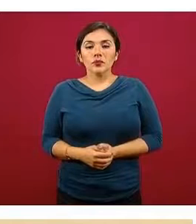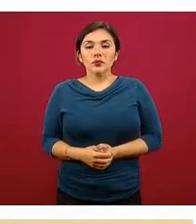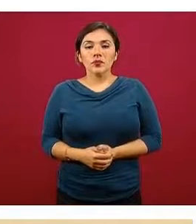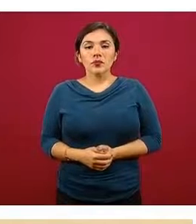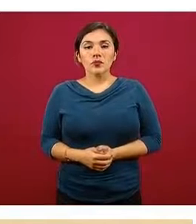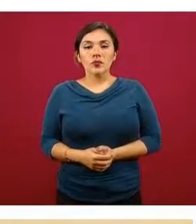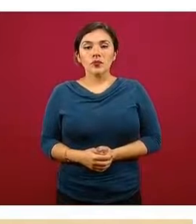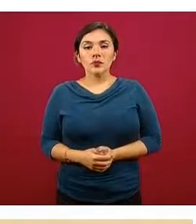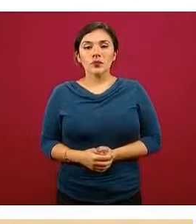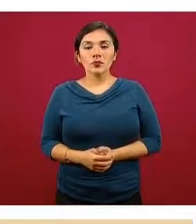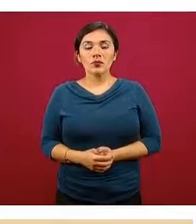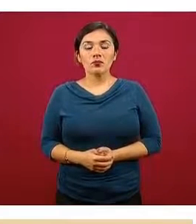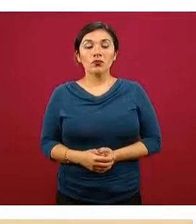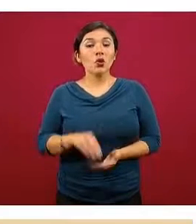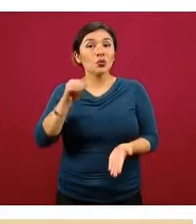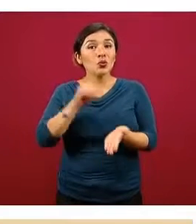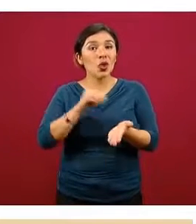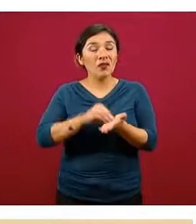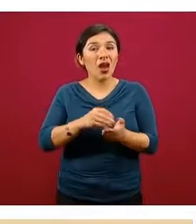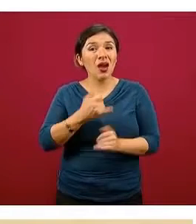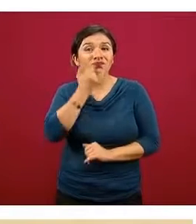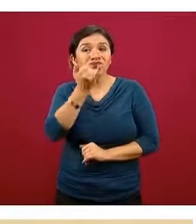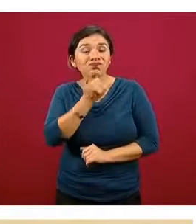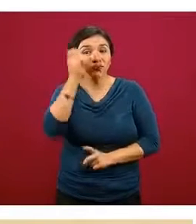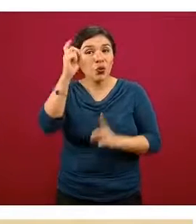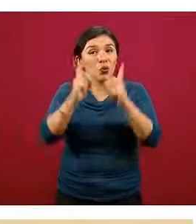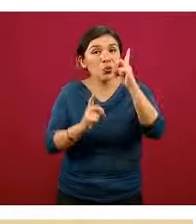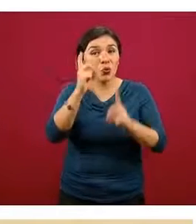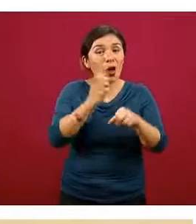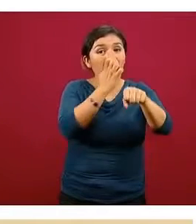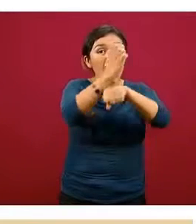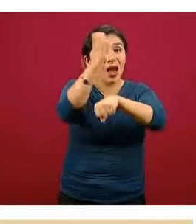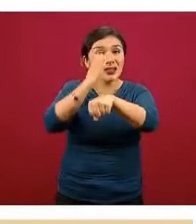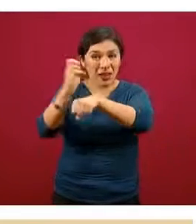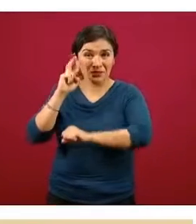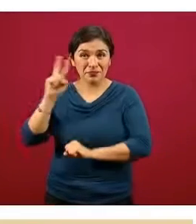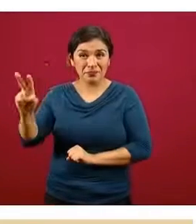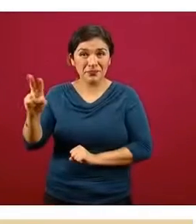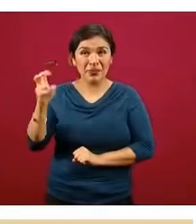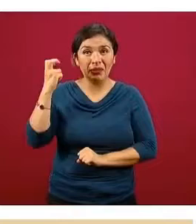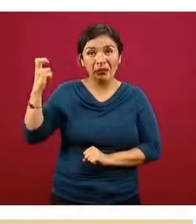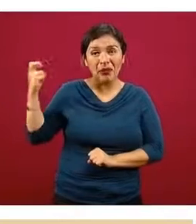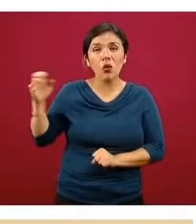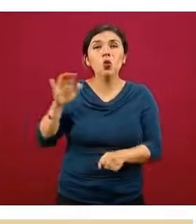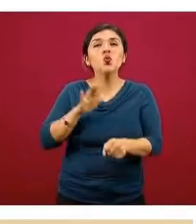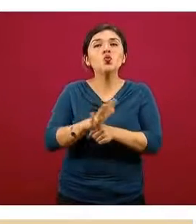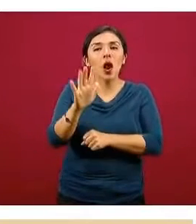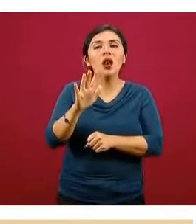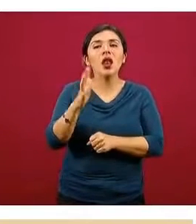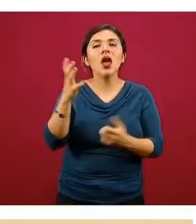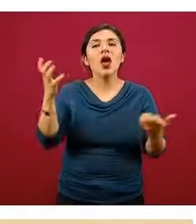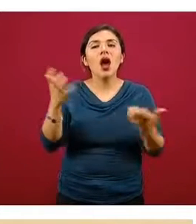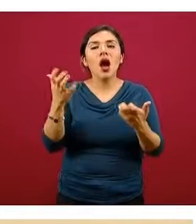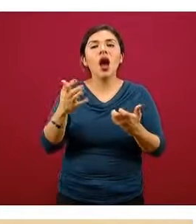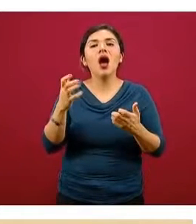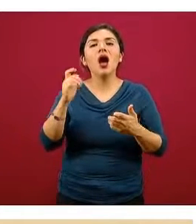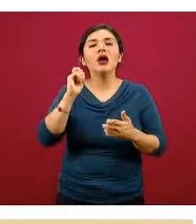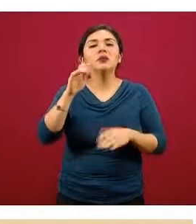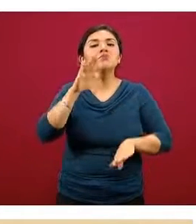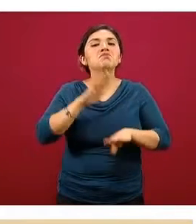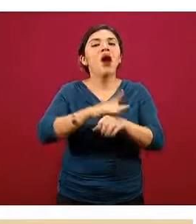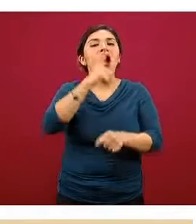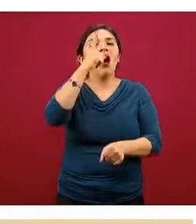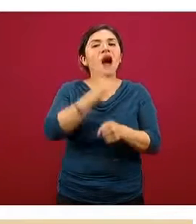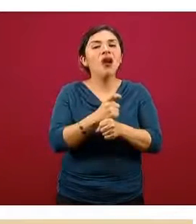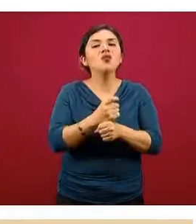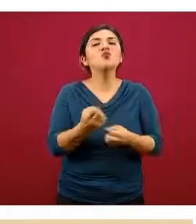distribución de esos casos aún sospechosos por entidad federativa. Aquí podemos notar cuáles son las entidades que contribuyen con la mayor carga